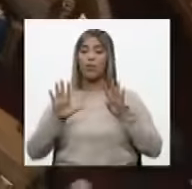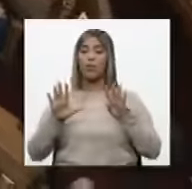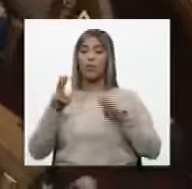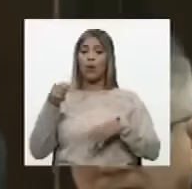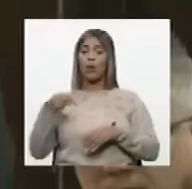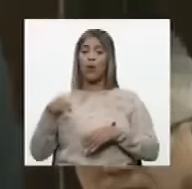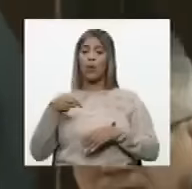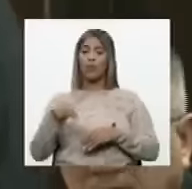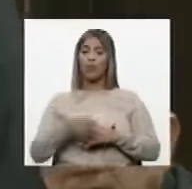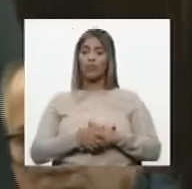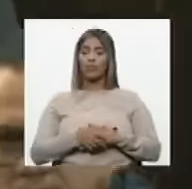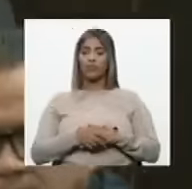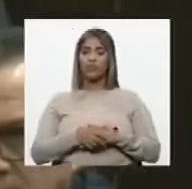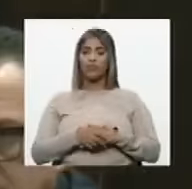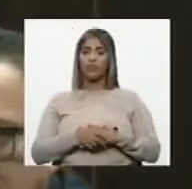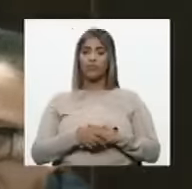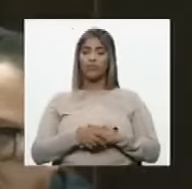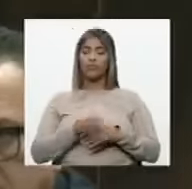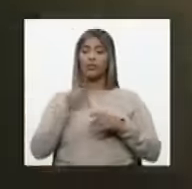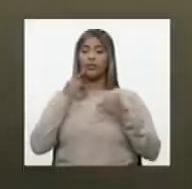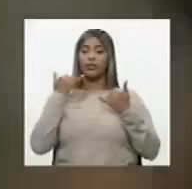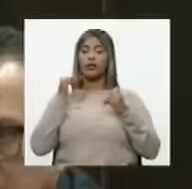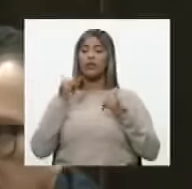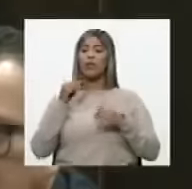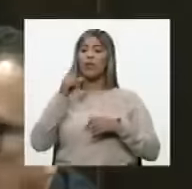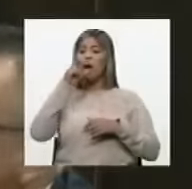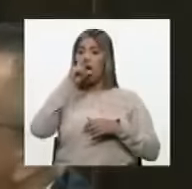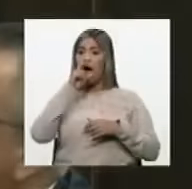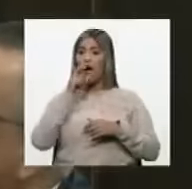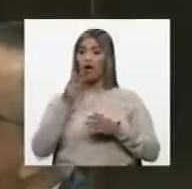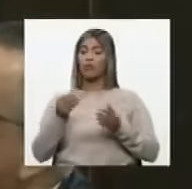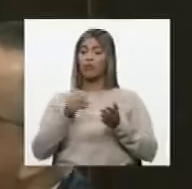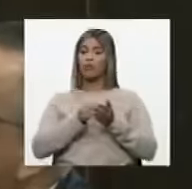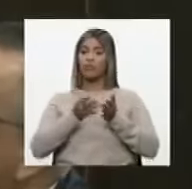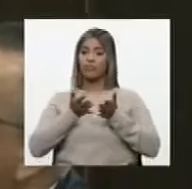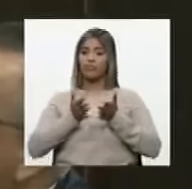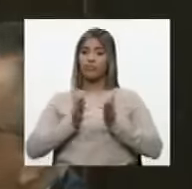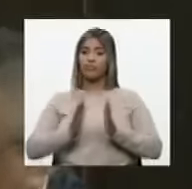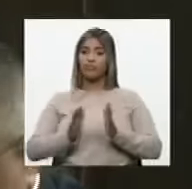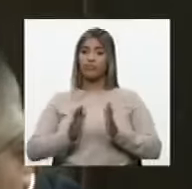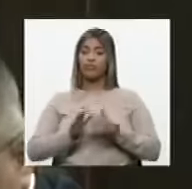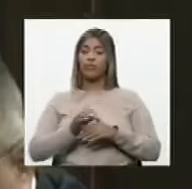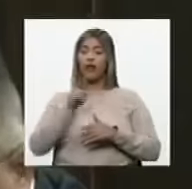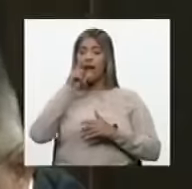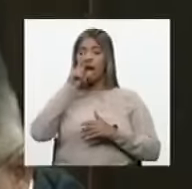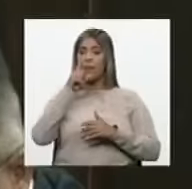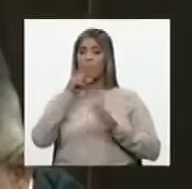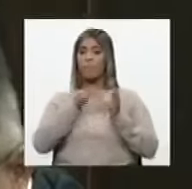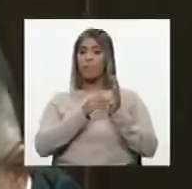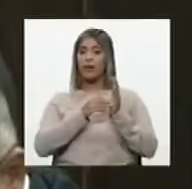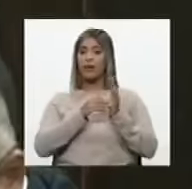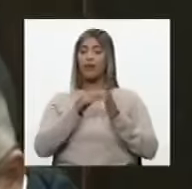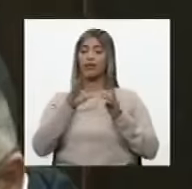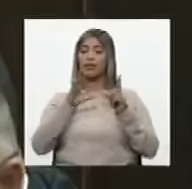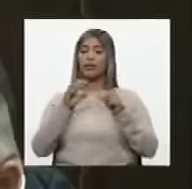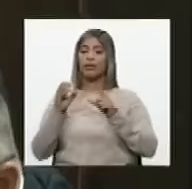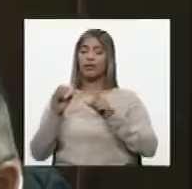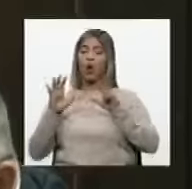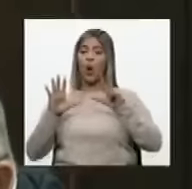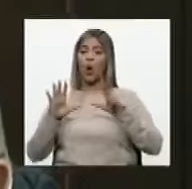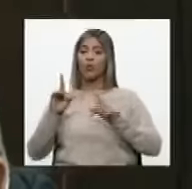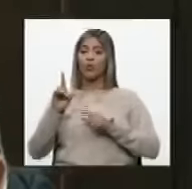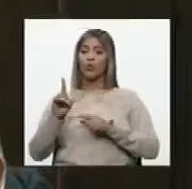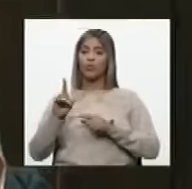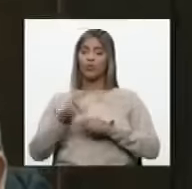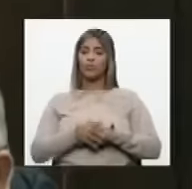noviembre, se conmemore un año más de su nacimiento, de quien naciera en 1781, como fue